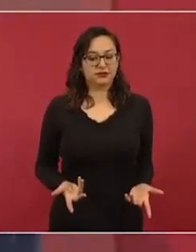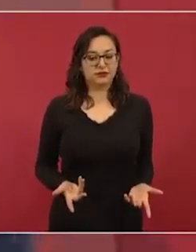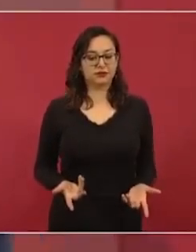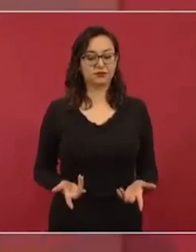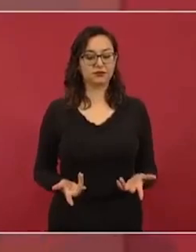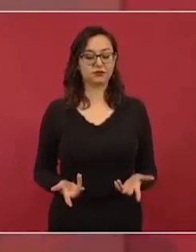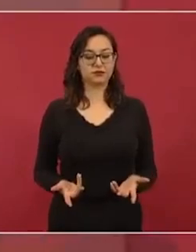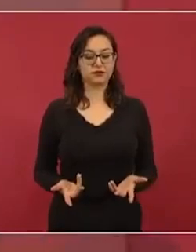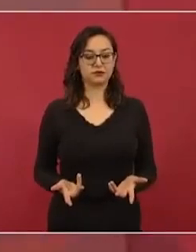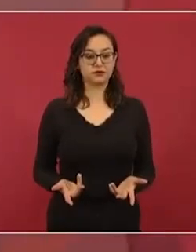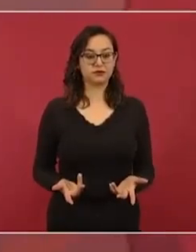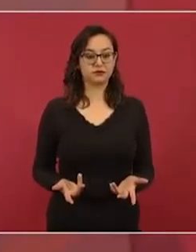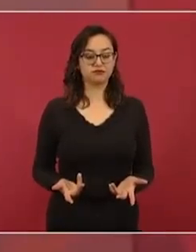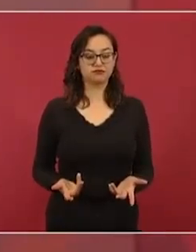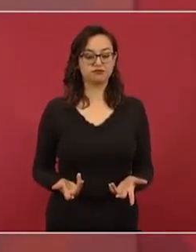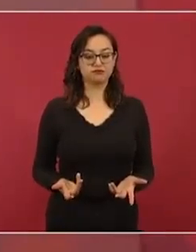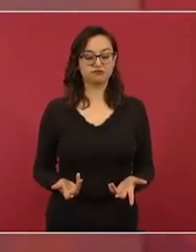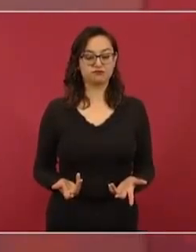es